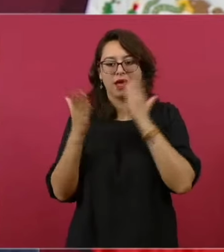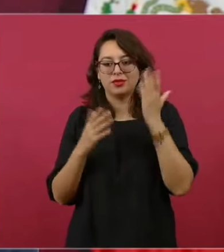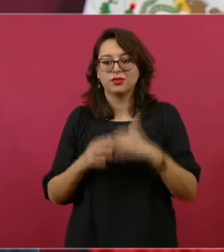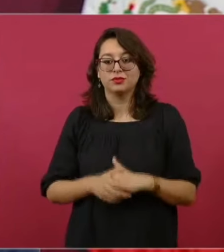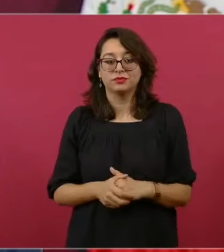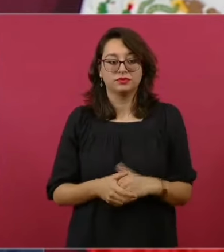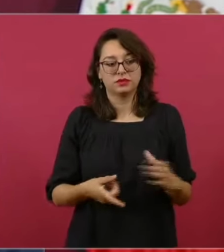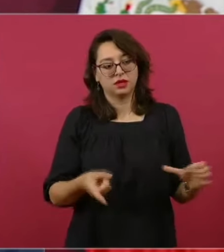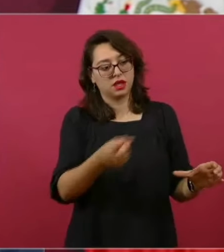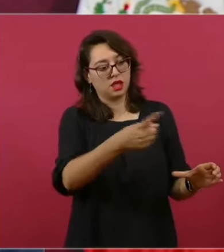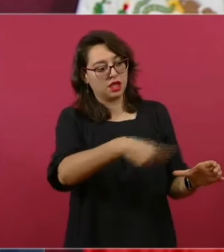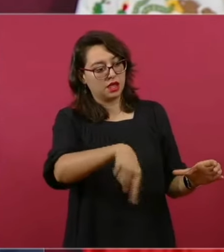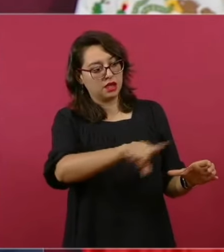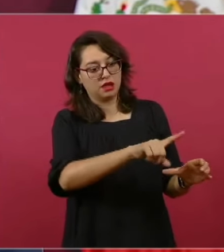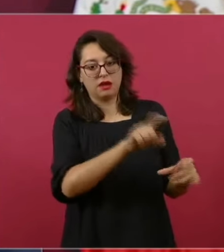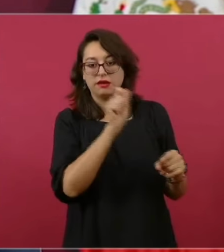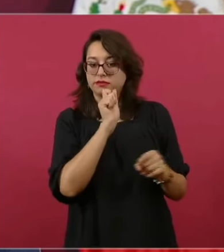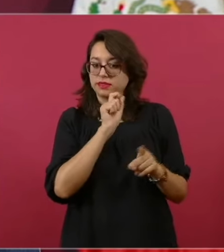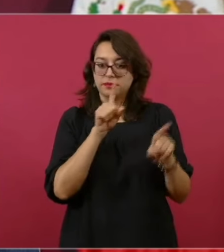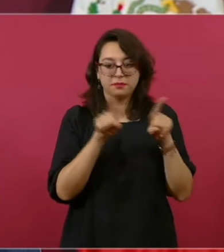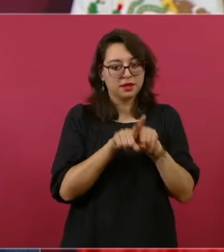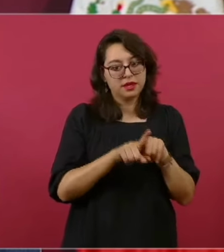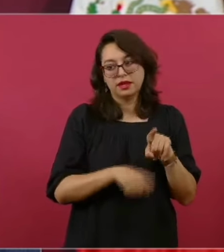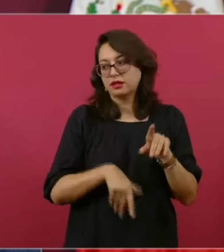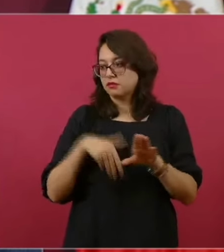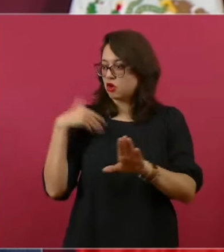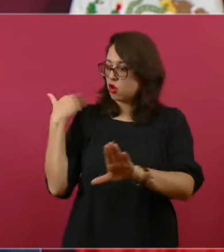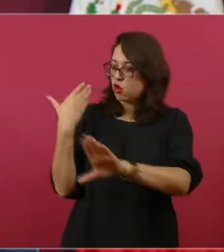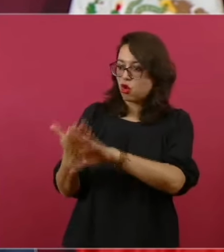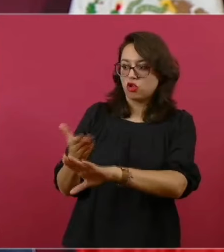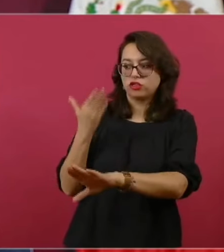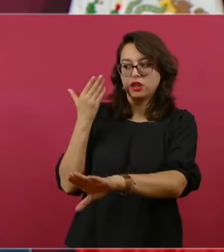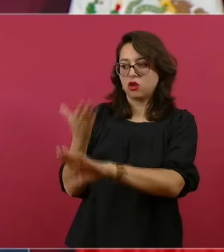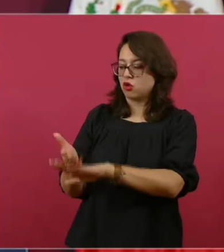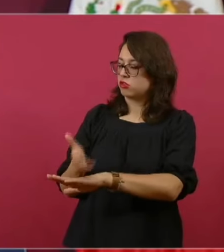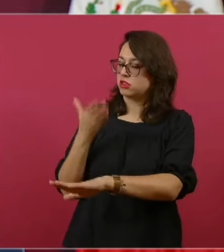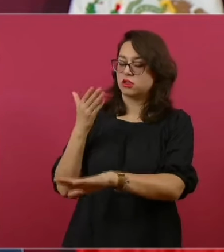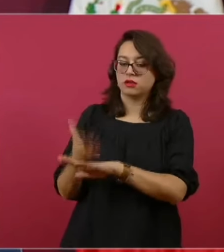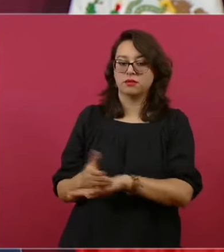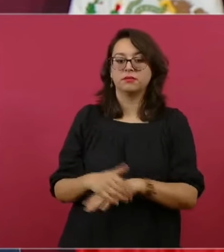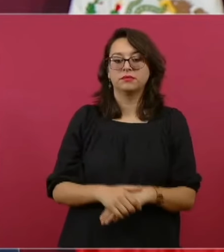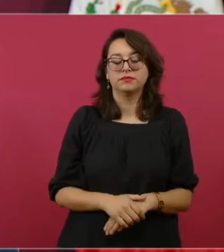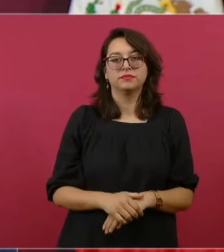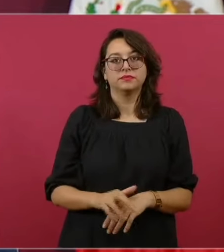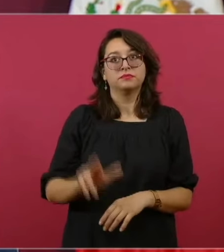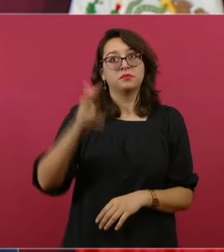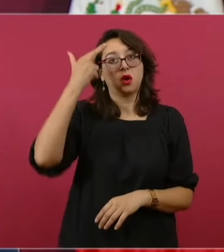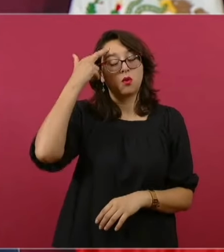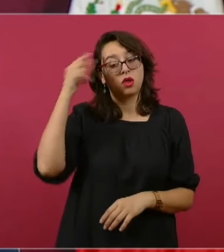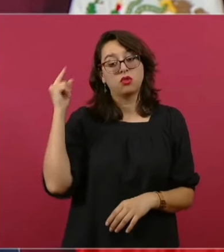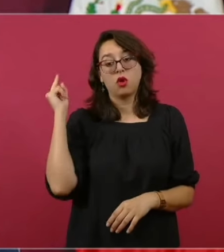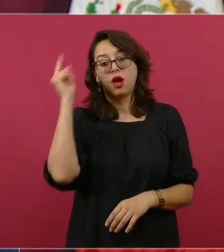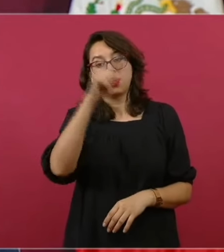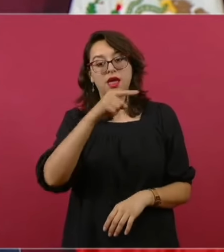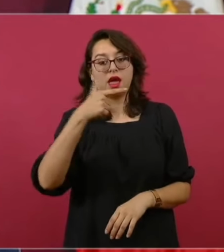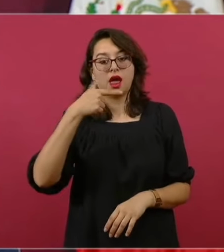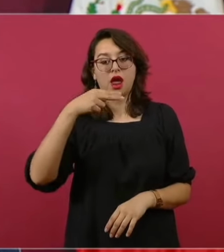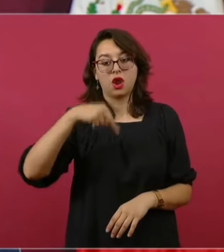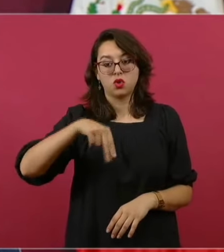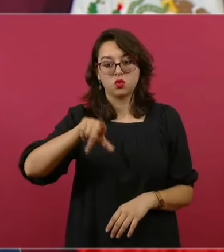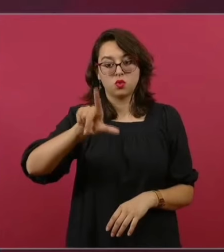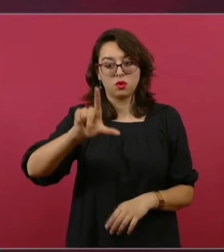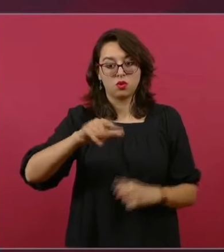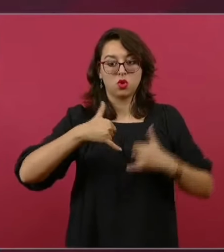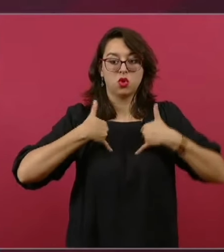Unos jóvenes, eso sí, fifís, en Nuevo León, me